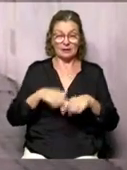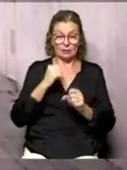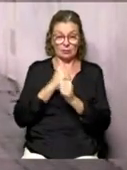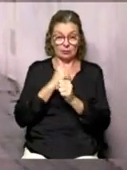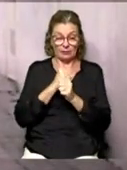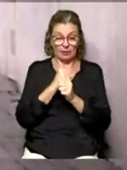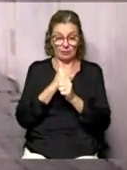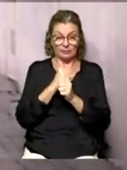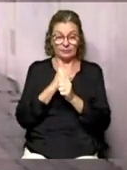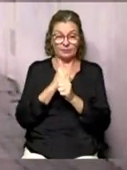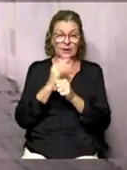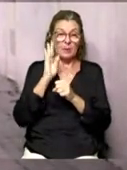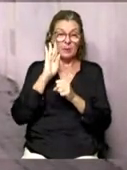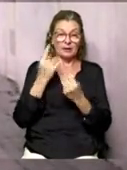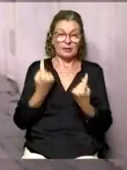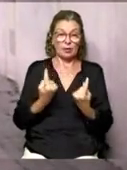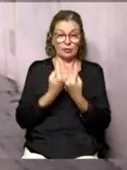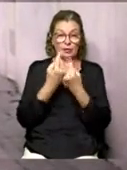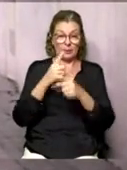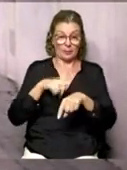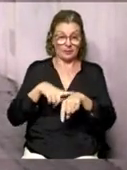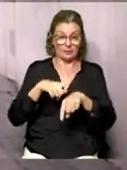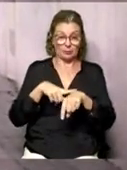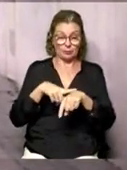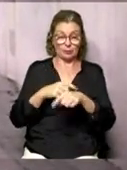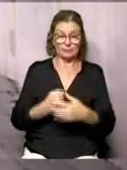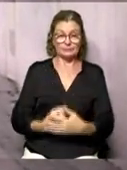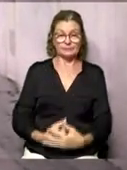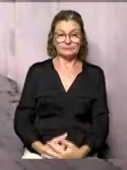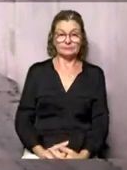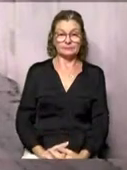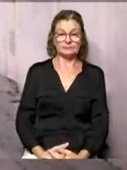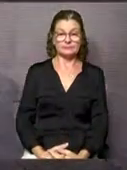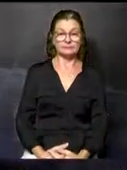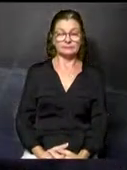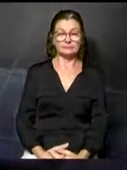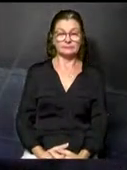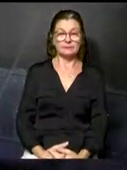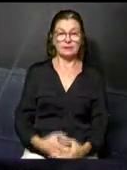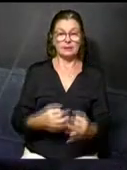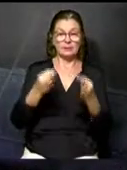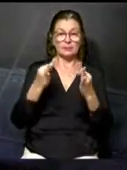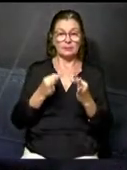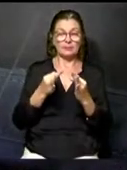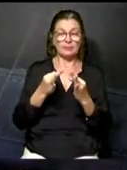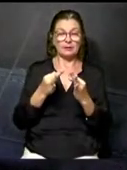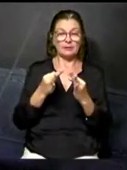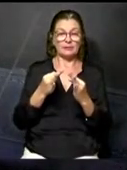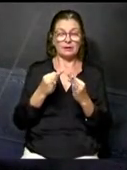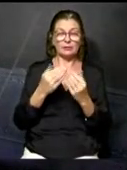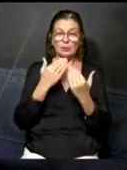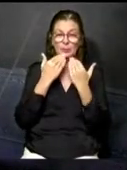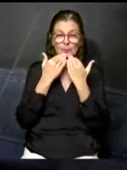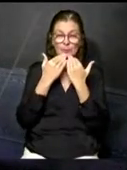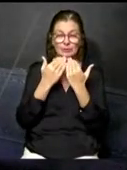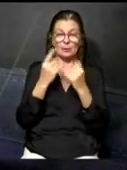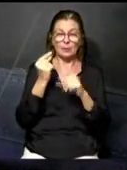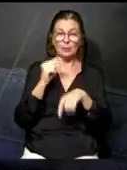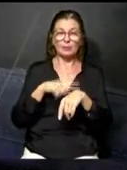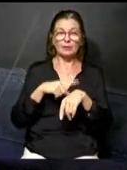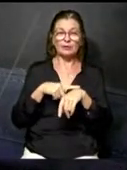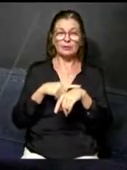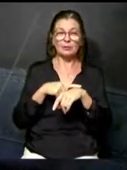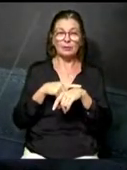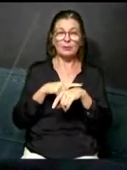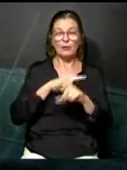Trabajo. Así que, si les parece, nos reencontramos en unos minutitos nada más. Perfecto, Abril, muchas gracias. Entonces, en un ratito vamos a